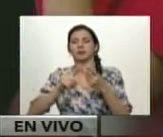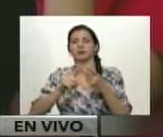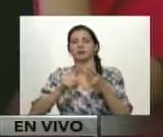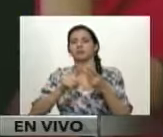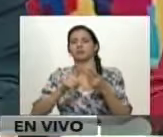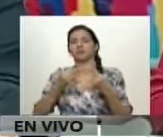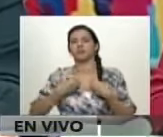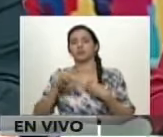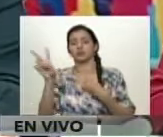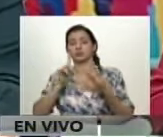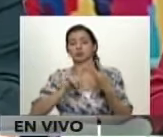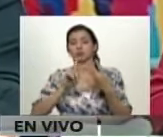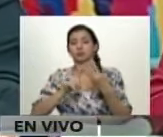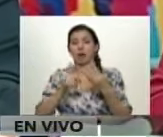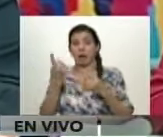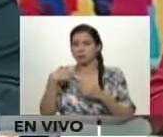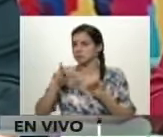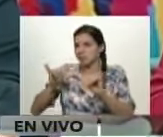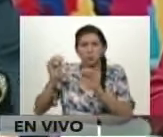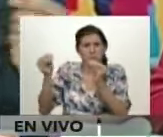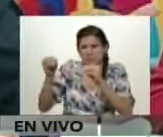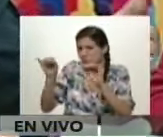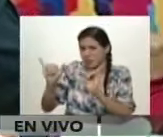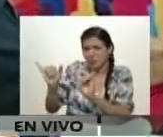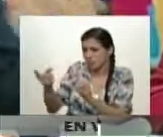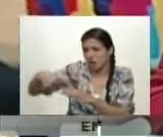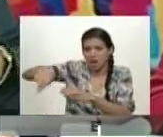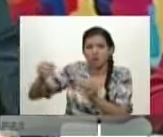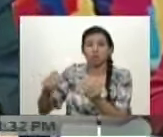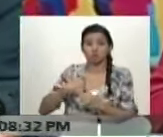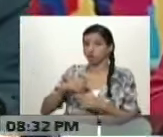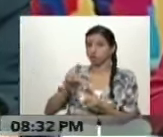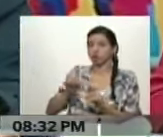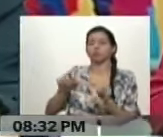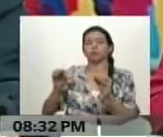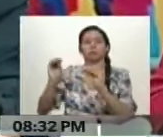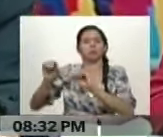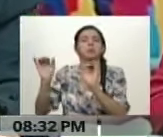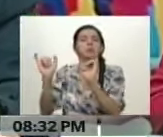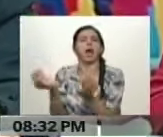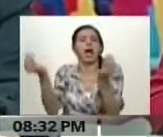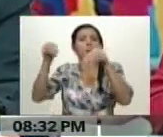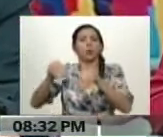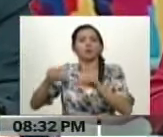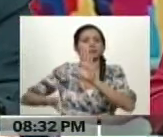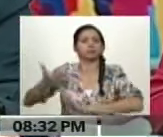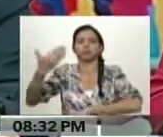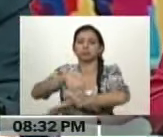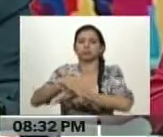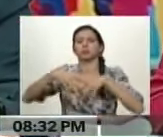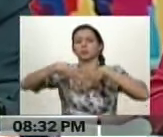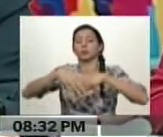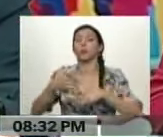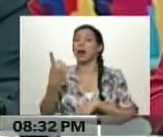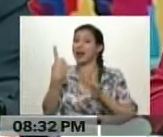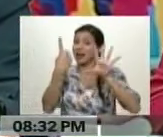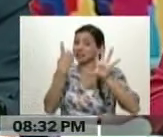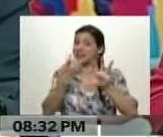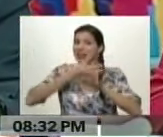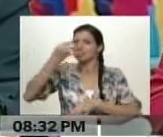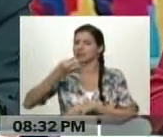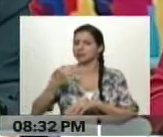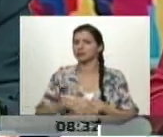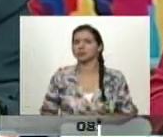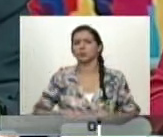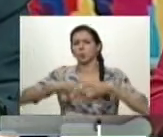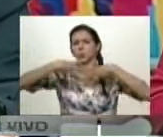urbanismo, se estaban autoconvocando ayer mismo. Eso me lo dijo ella como a las 4 de la tarde. Bueno, a las 6 de la tarde se dio una